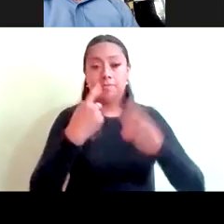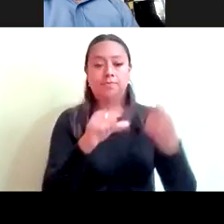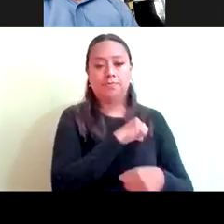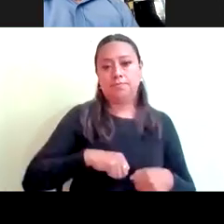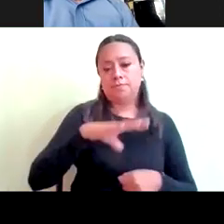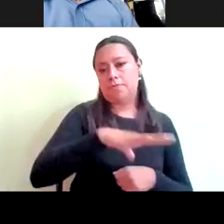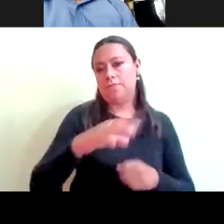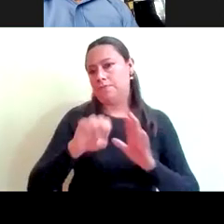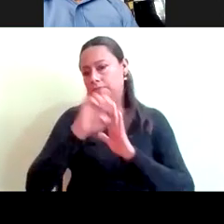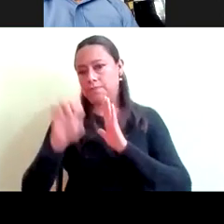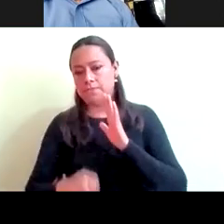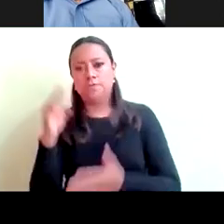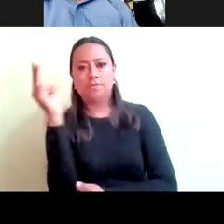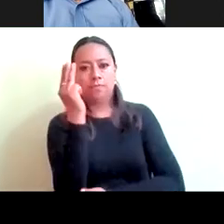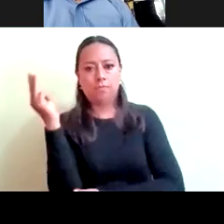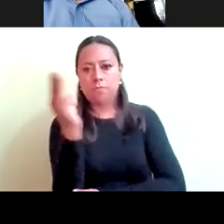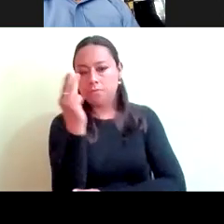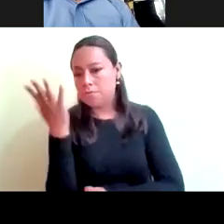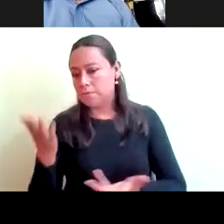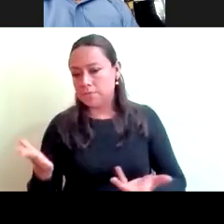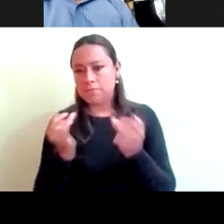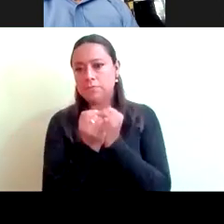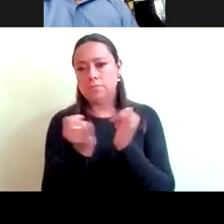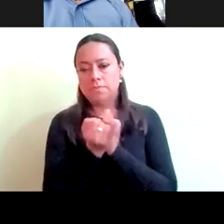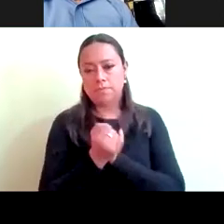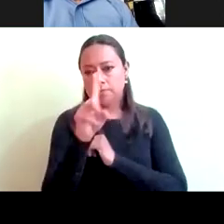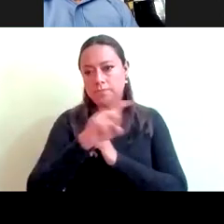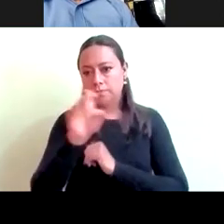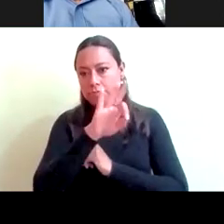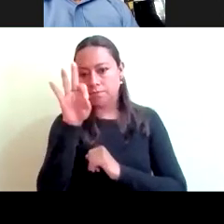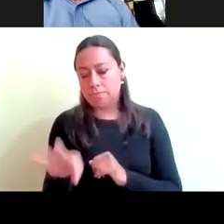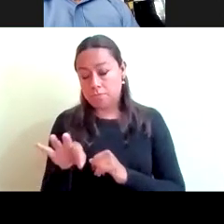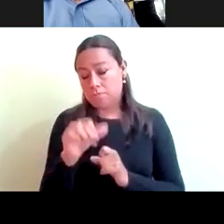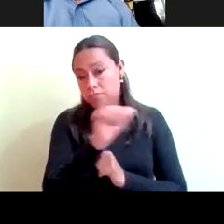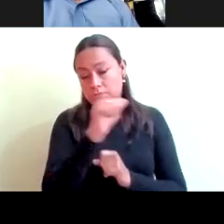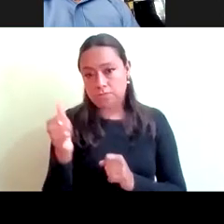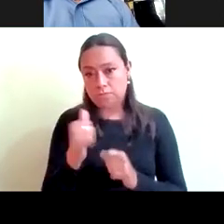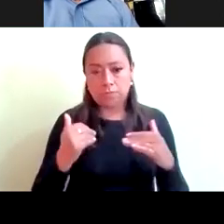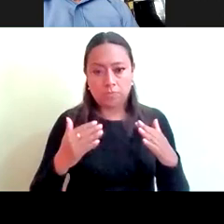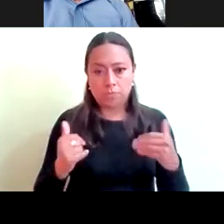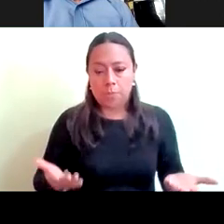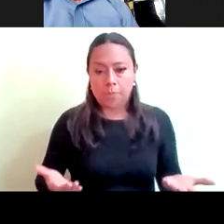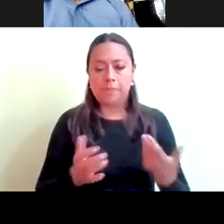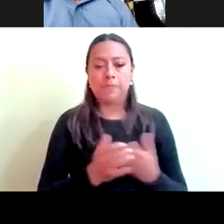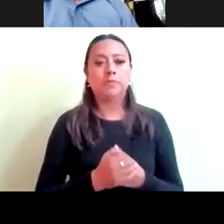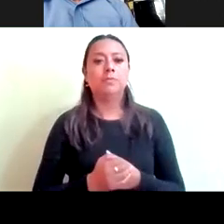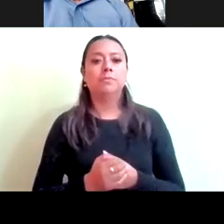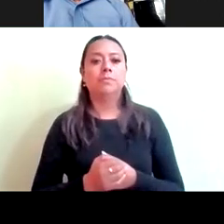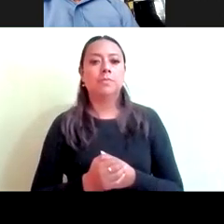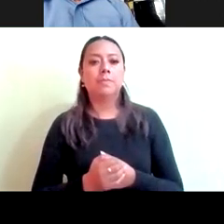como Milpalta también tiene avance del 100% y algunas otras que no gobierna alguien emanado de